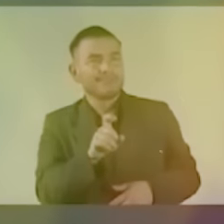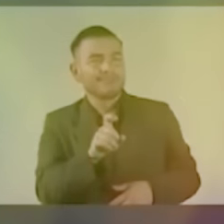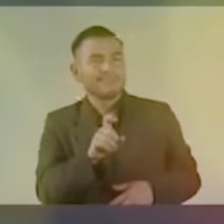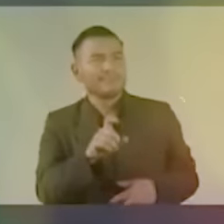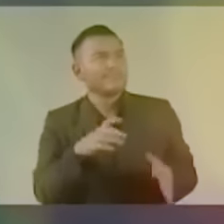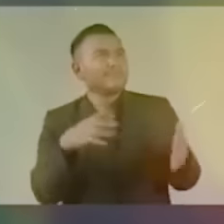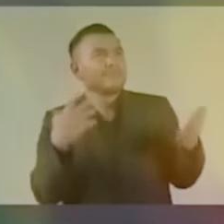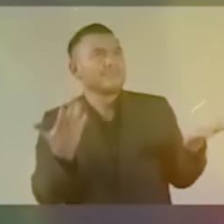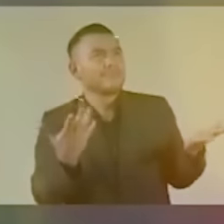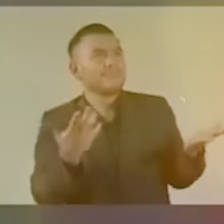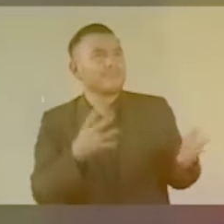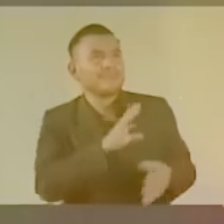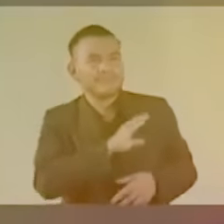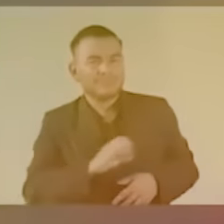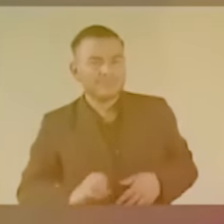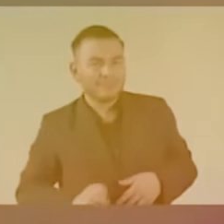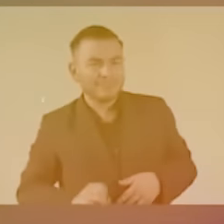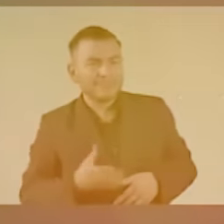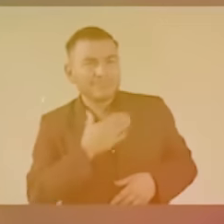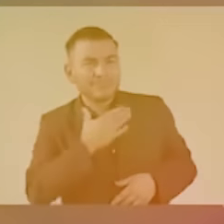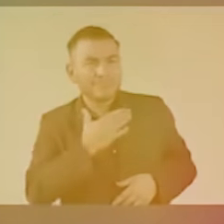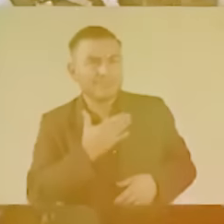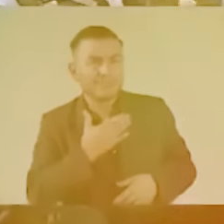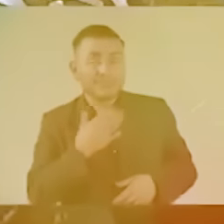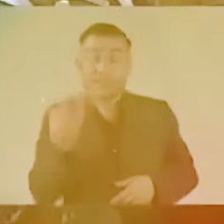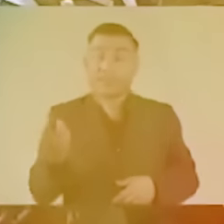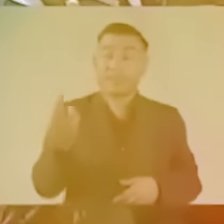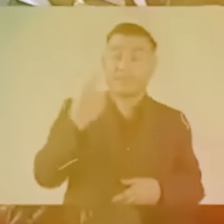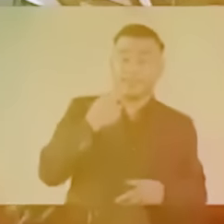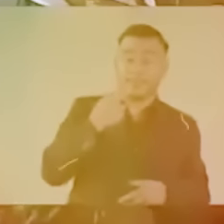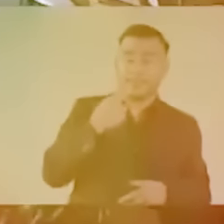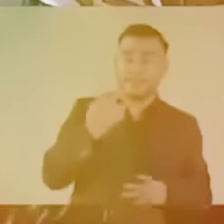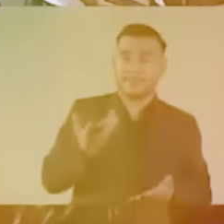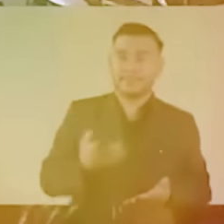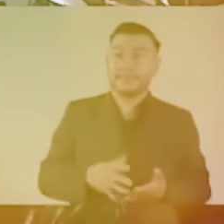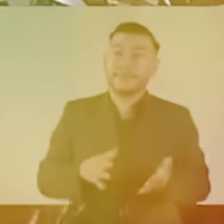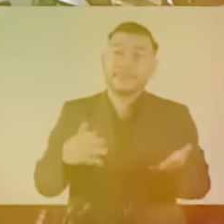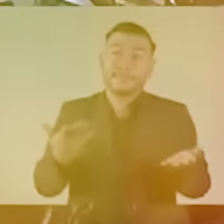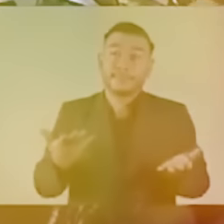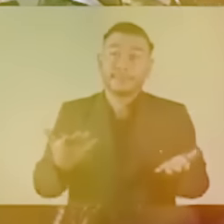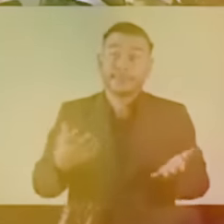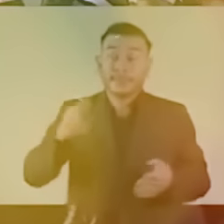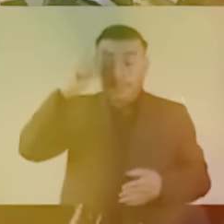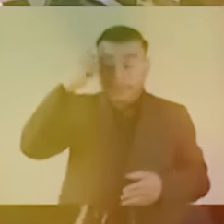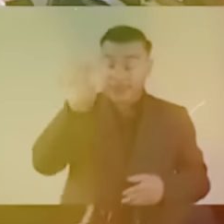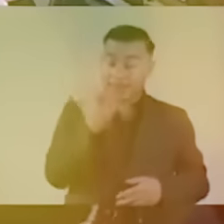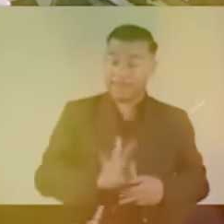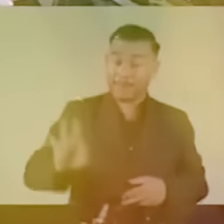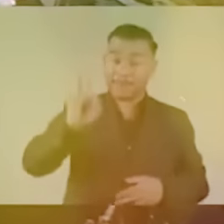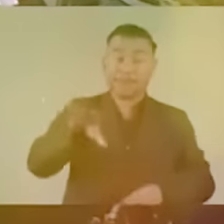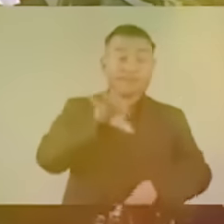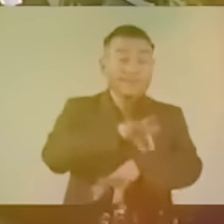¿pero por qué es el mejor país del mundo? Y él le contestaba, porque es el nuestro.